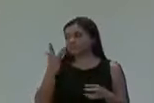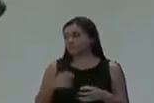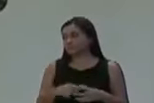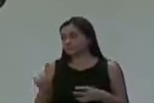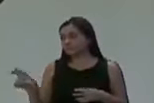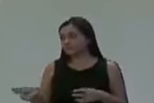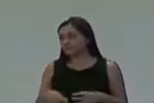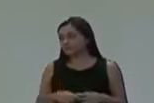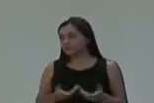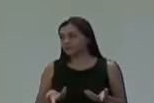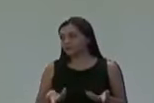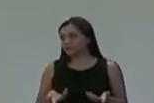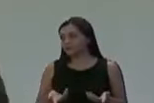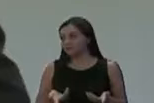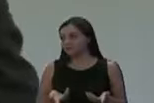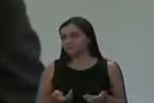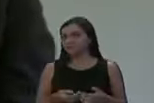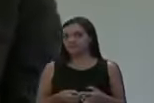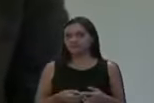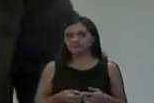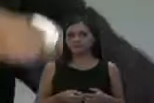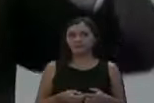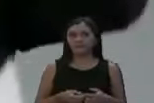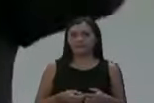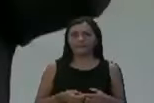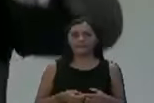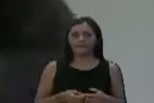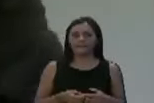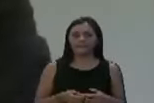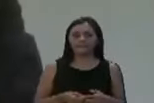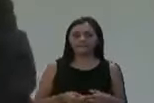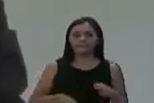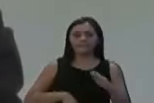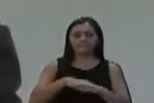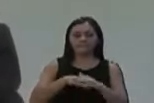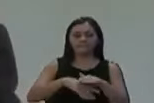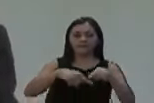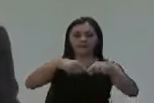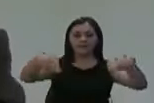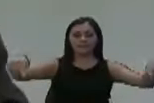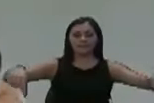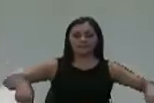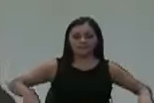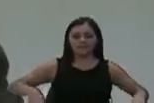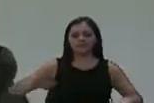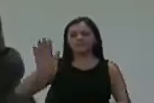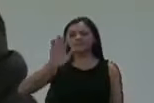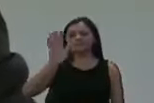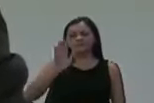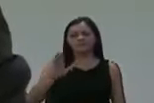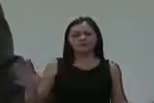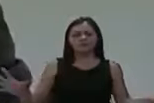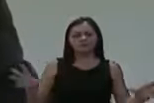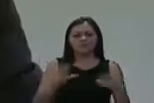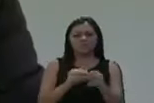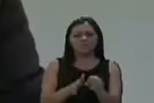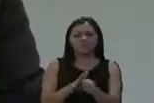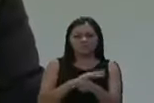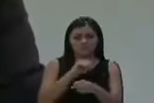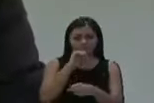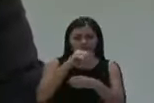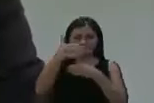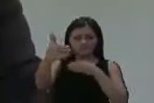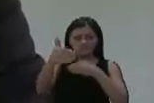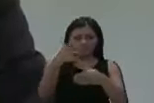hizo nuevamente está la mentalidad de que es hasta el límite provincial no compañeros son proyectos completos falta un tramo